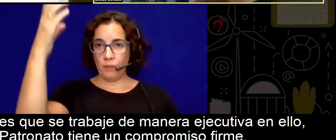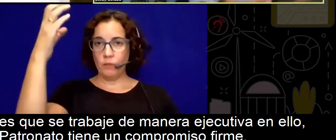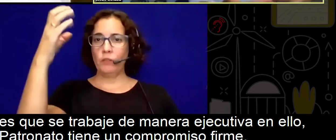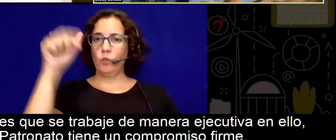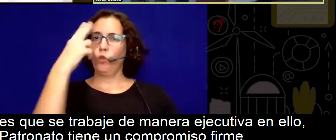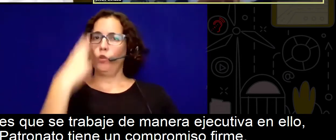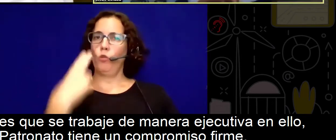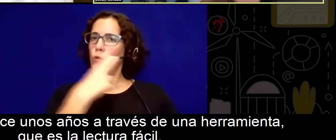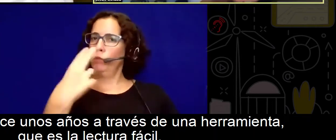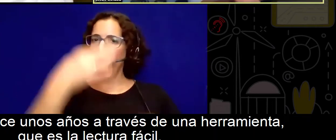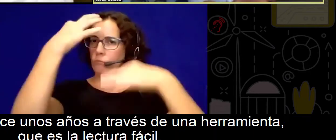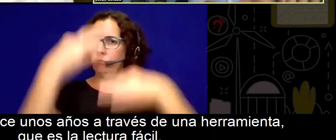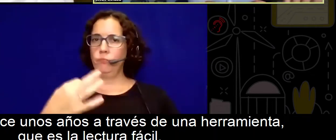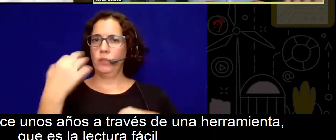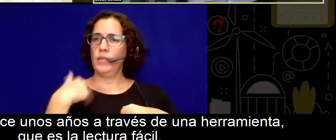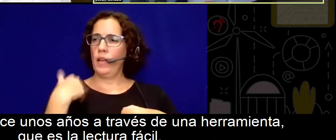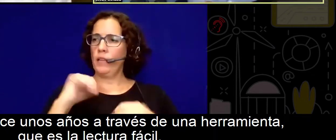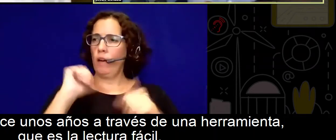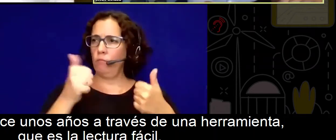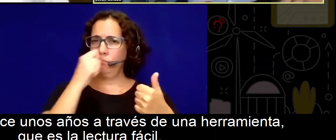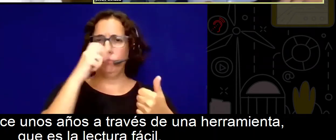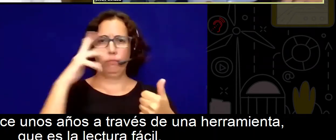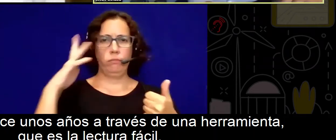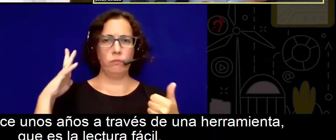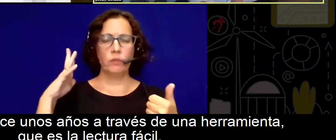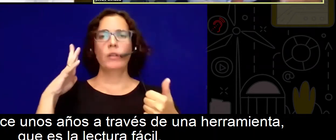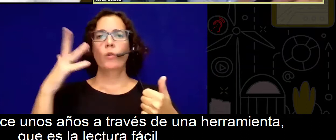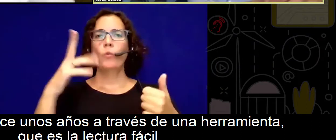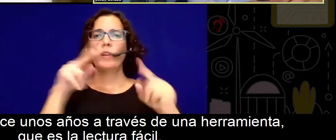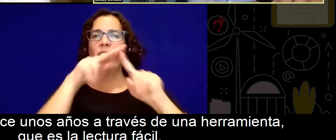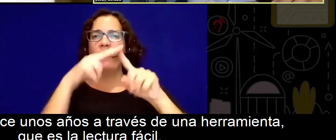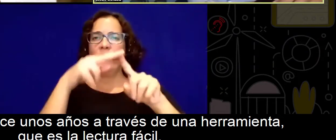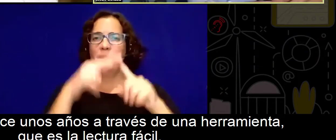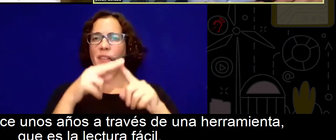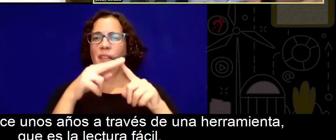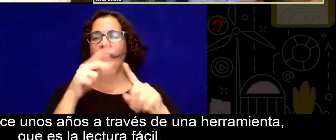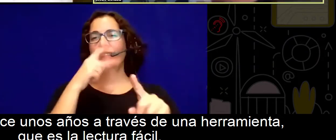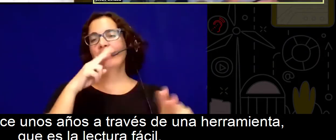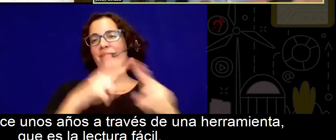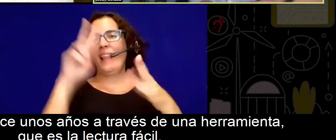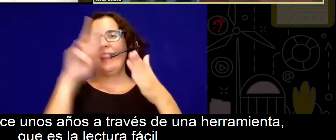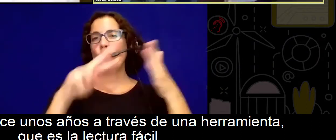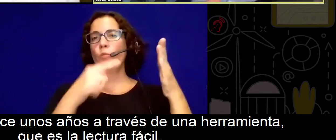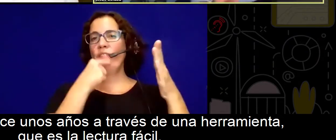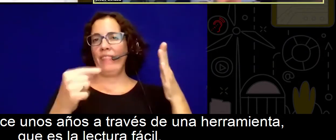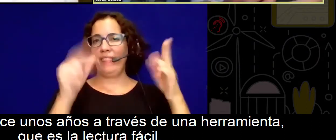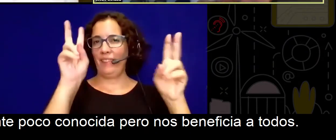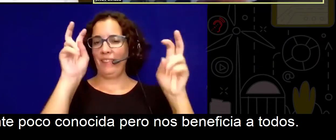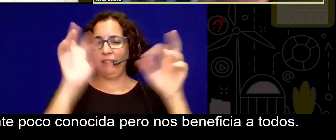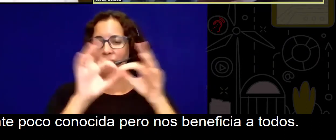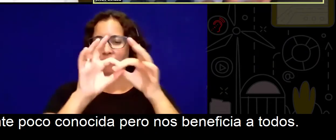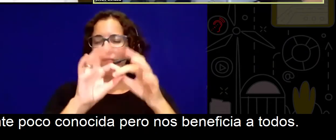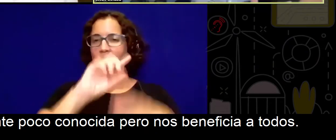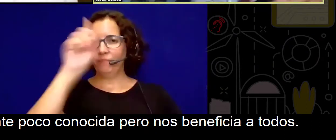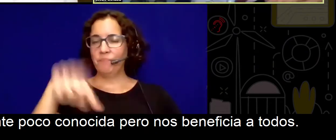compromiso firme, ya lo iniciamos hace unos cuantos años a través de una herramienta que es la lectura fácil, que es también de las que es